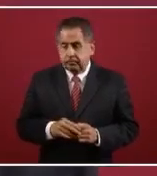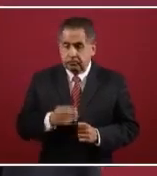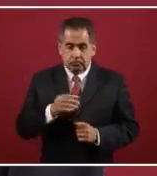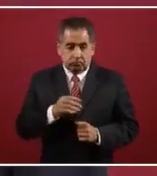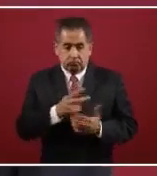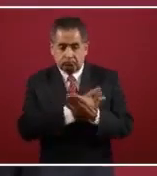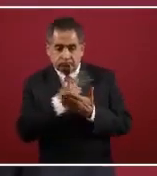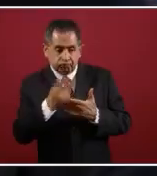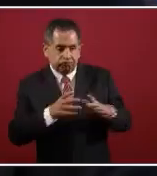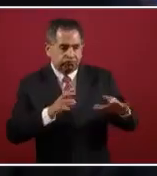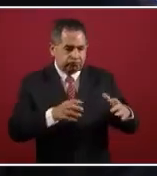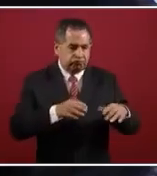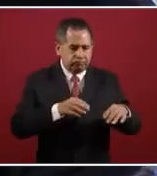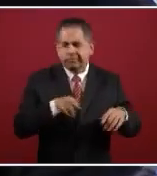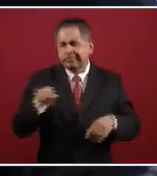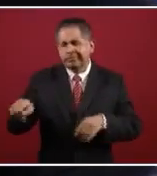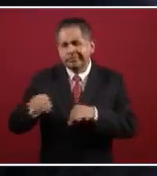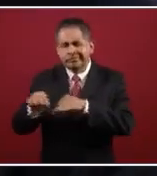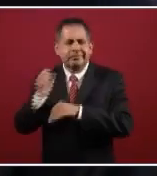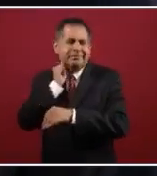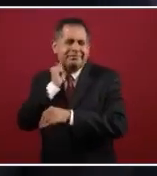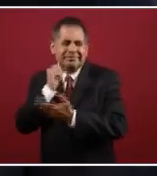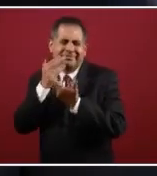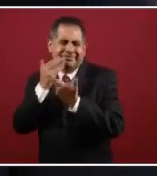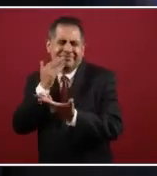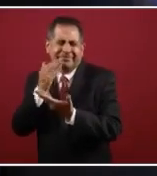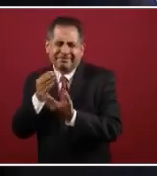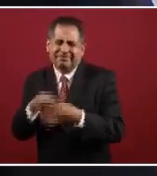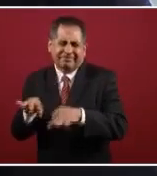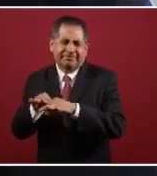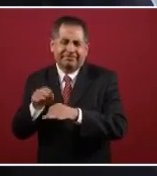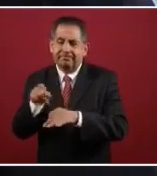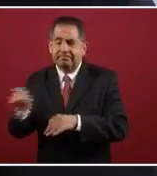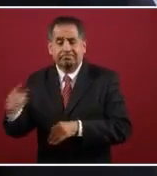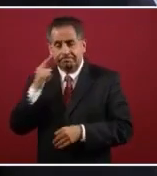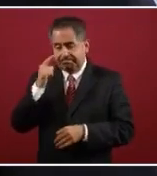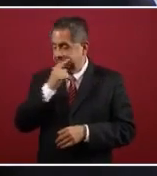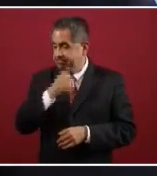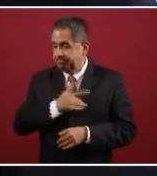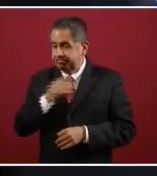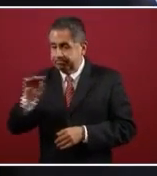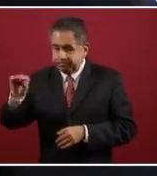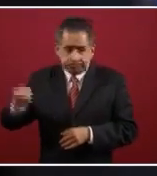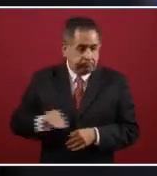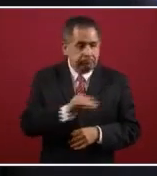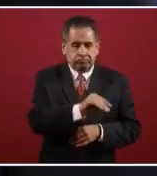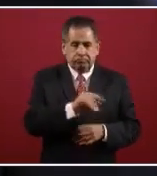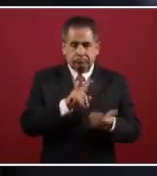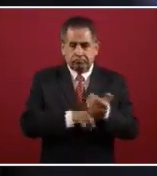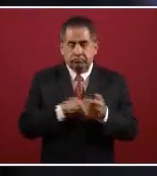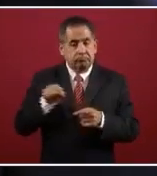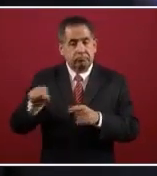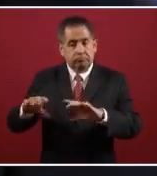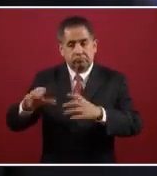interesante la labor legislativa, pero en vez de estar de